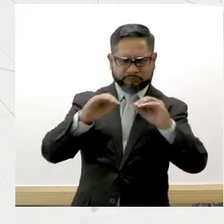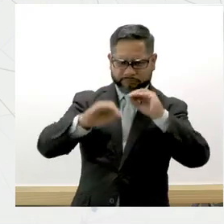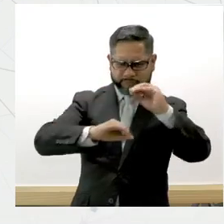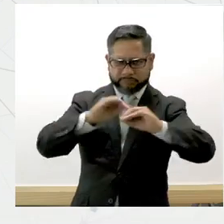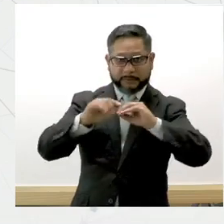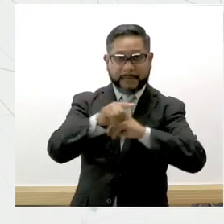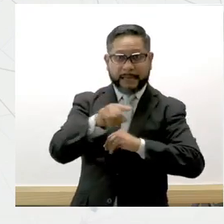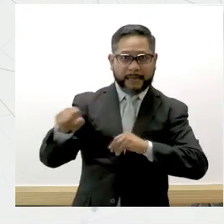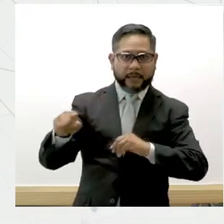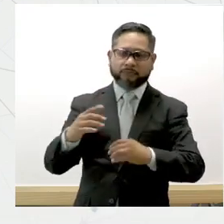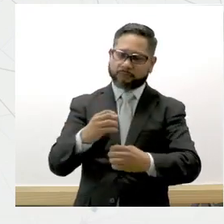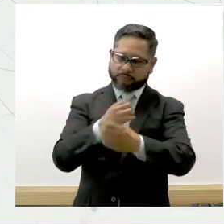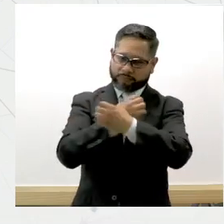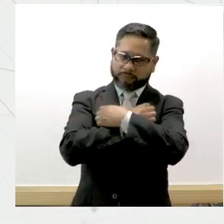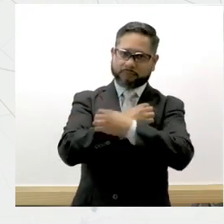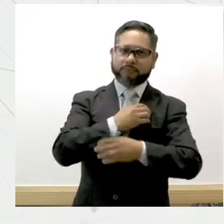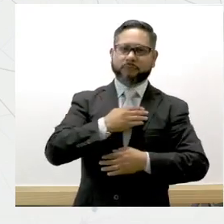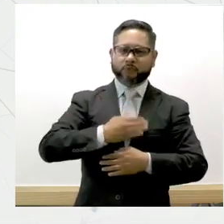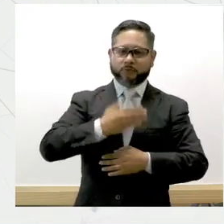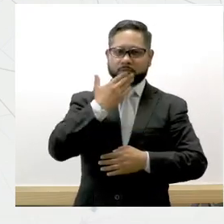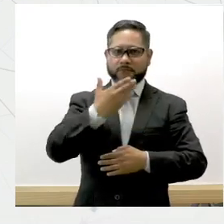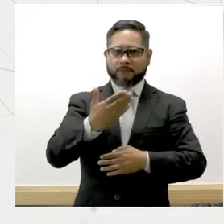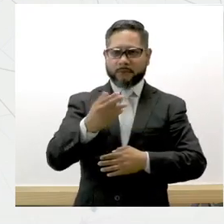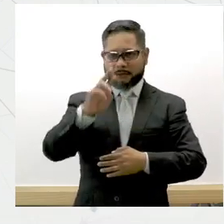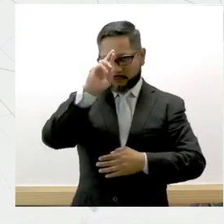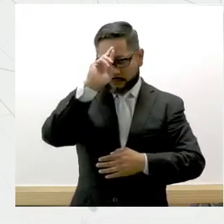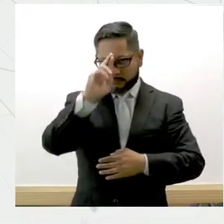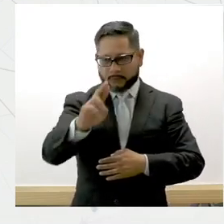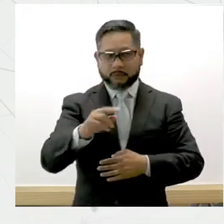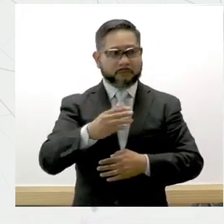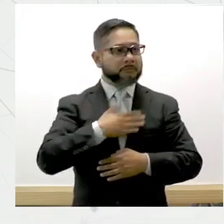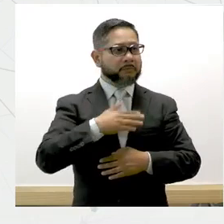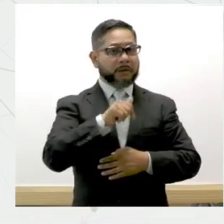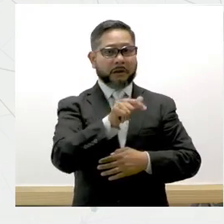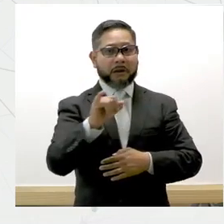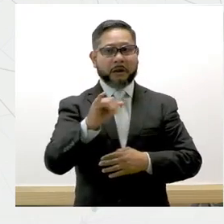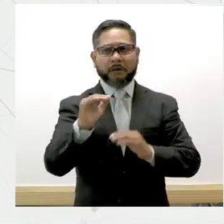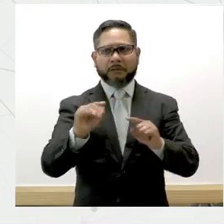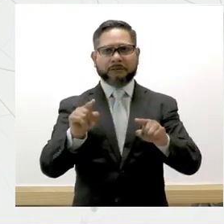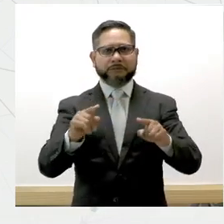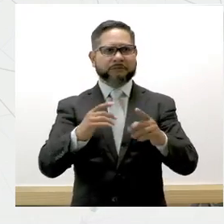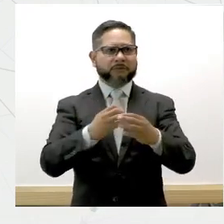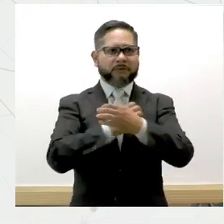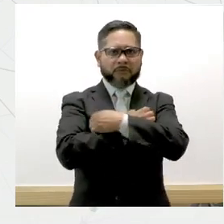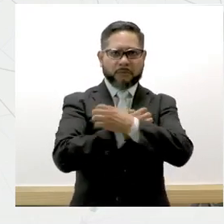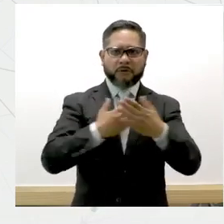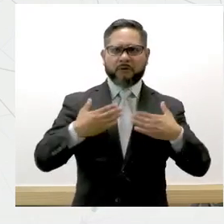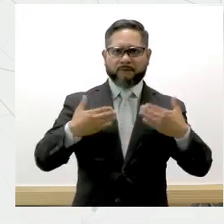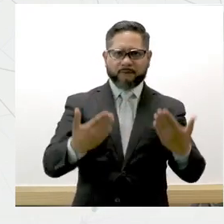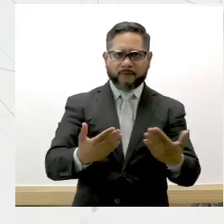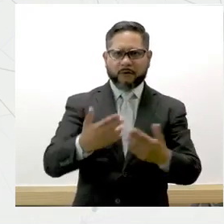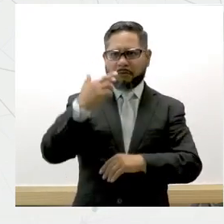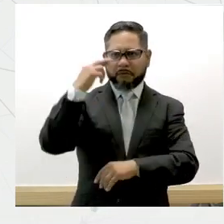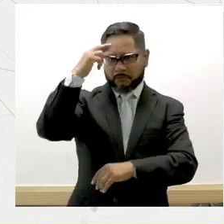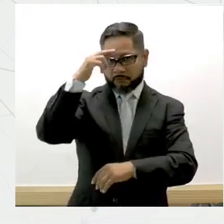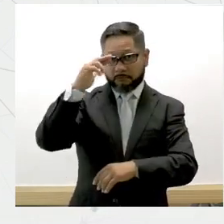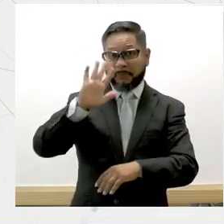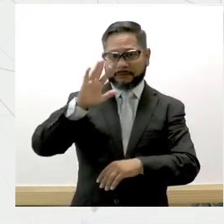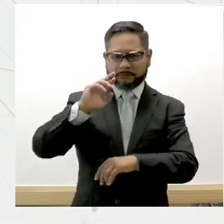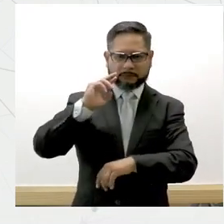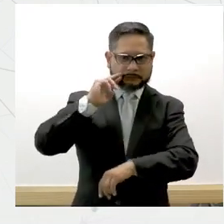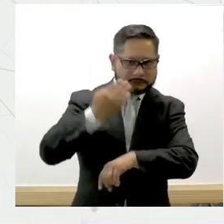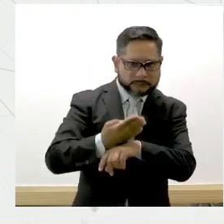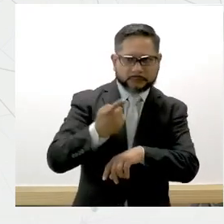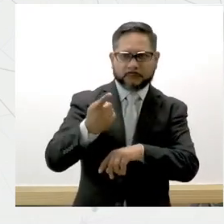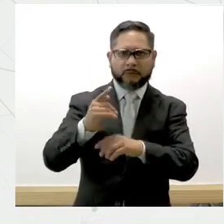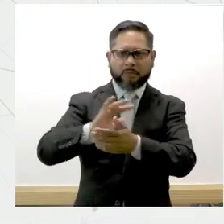un sello también para, oiga, mi inteligencia artificial es una inteligencia artificial ética, confiable, responsable y que, por lo tanto, no discrimina, no